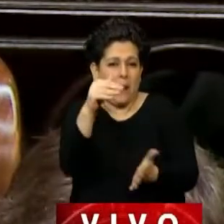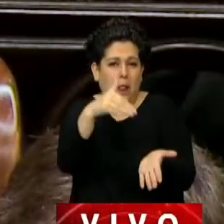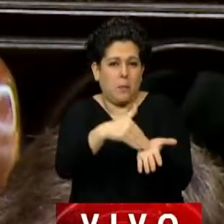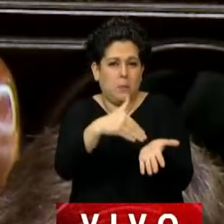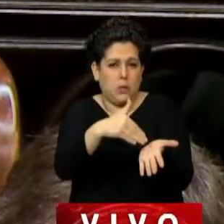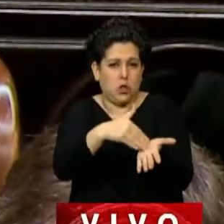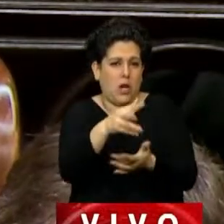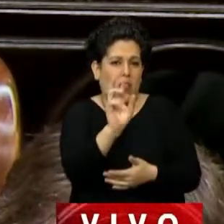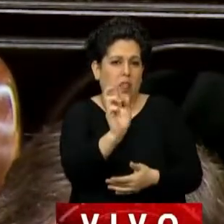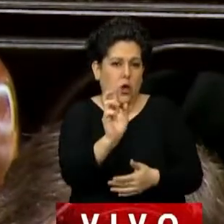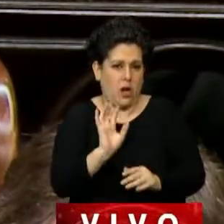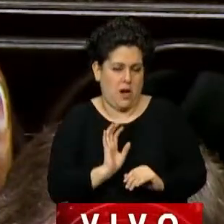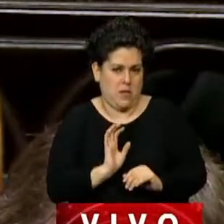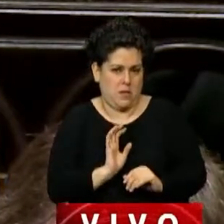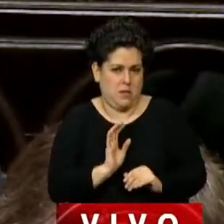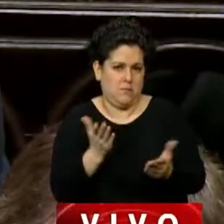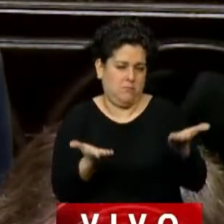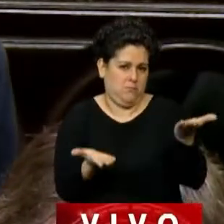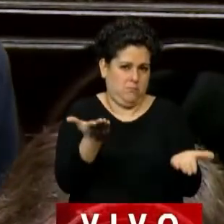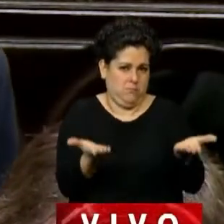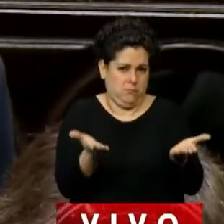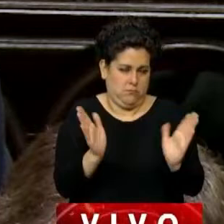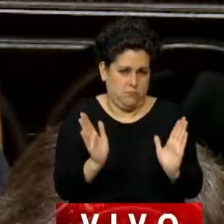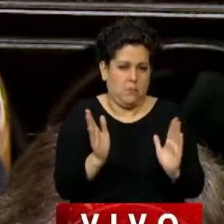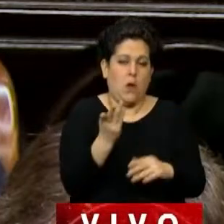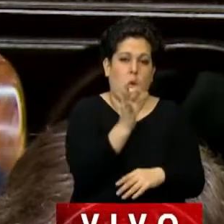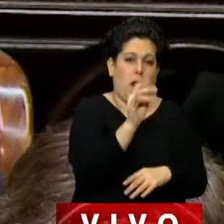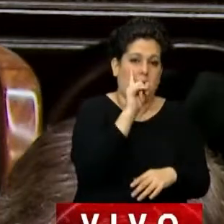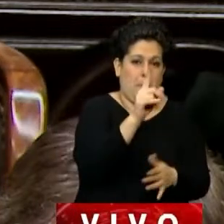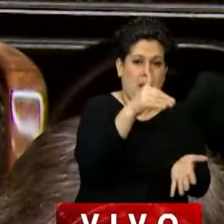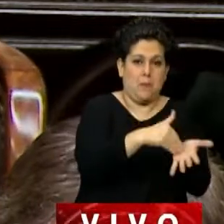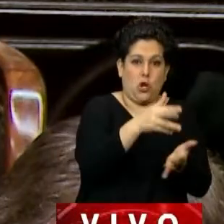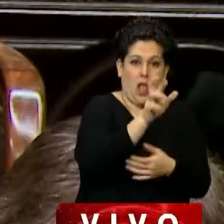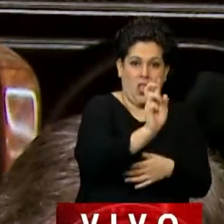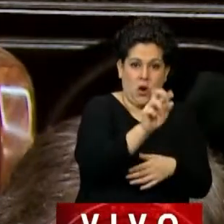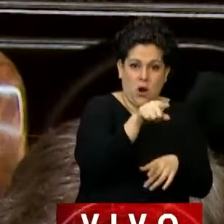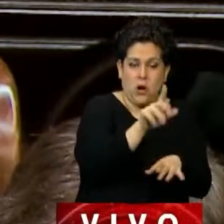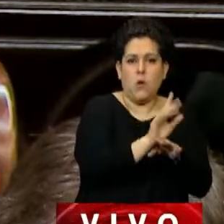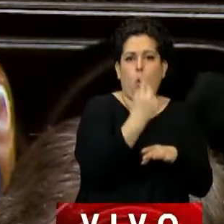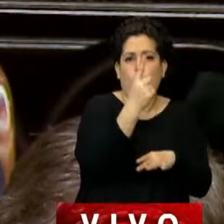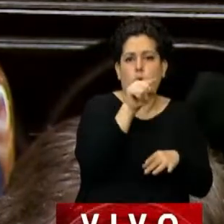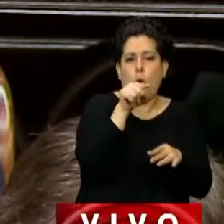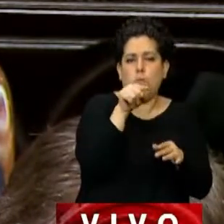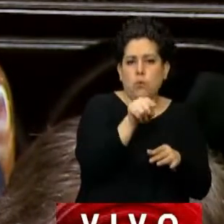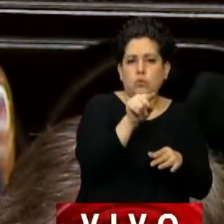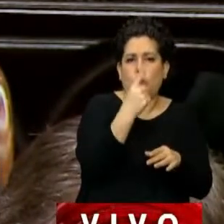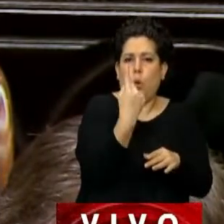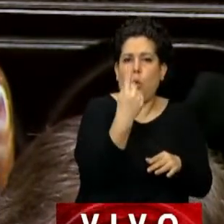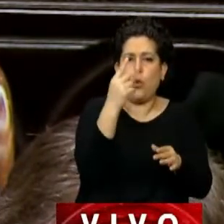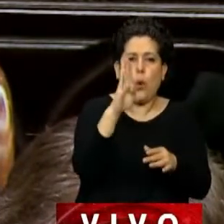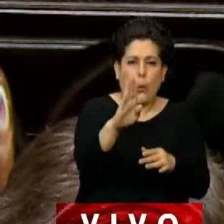millones de dólares, en el equivalente a 40.000 millones de dólares, de 1.1 billones